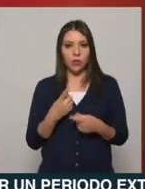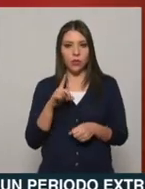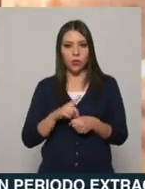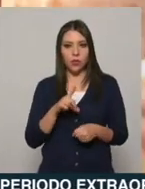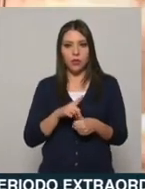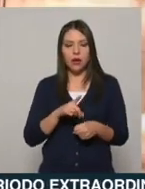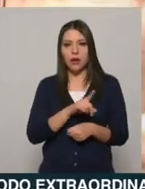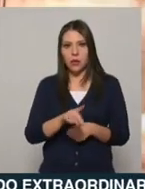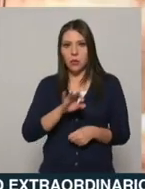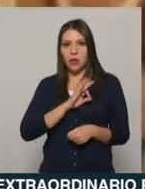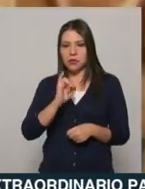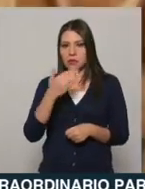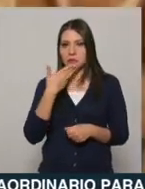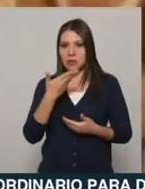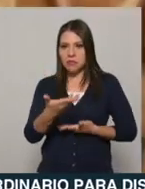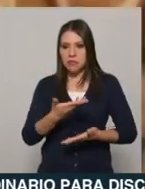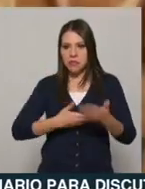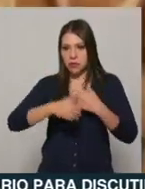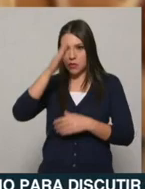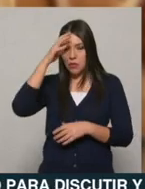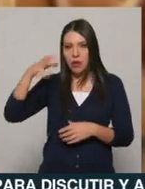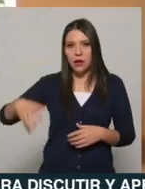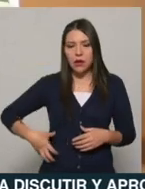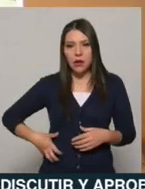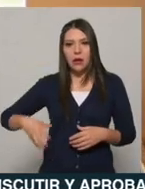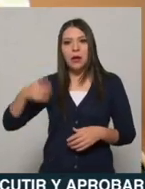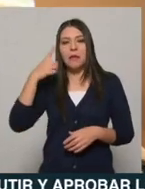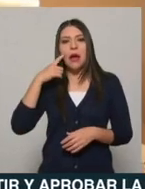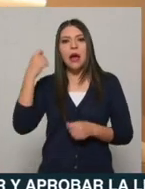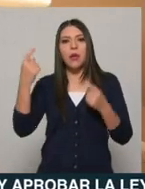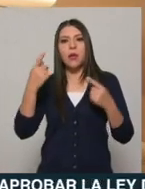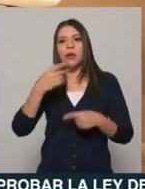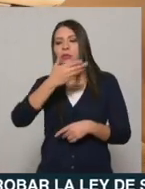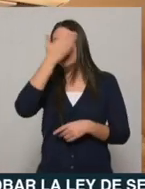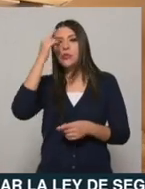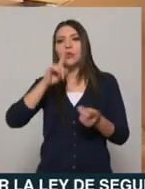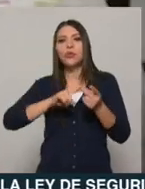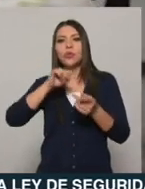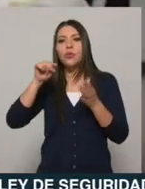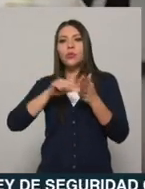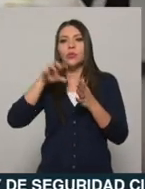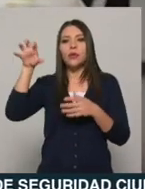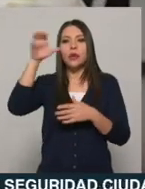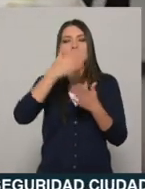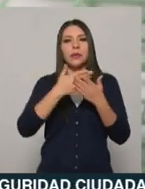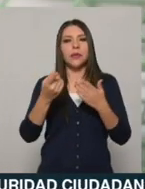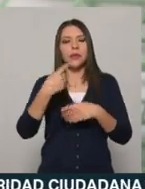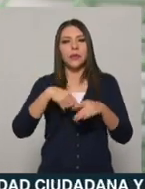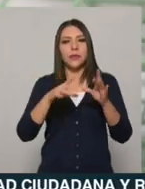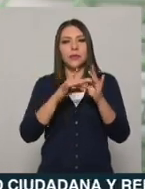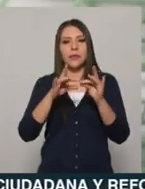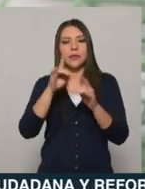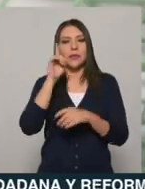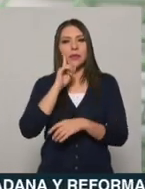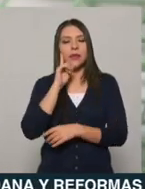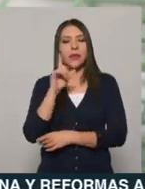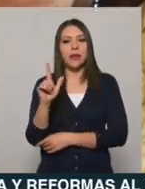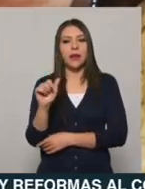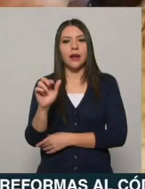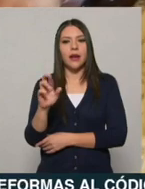desconocidas, no relacionadas y ubicadas en diversos puntos geográficos. Bueno, pues para hablarnos hoy del tema nos acompaña la nefróloga